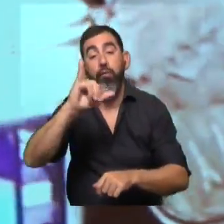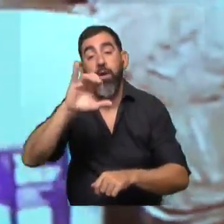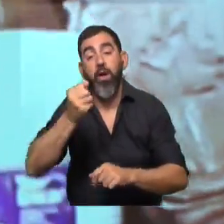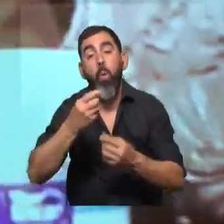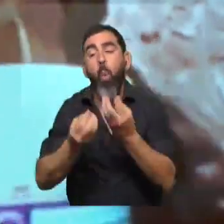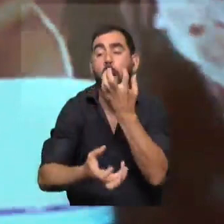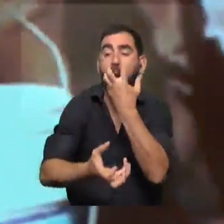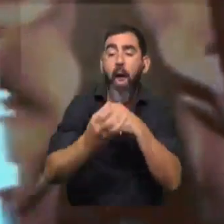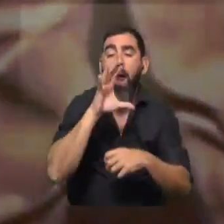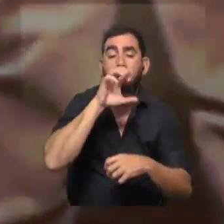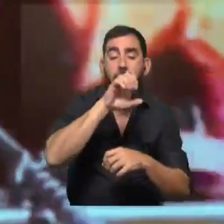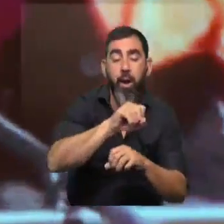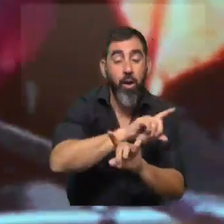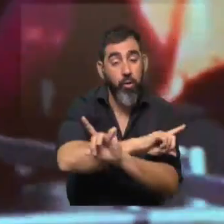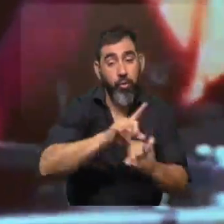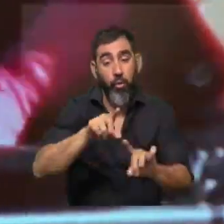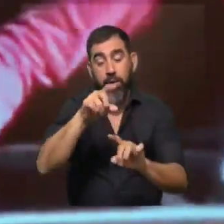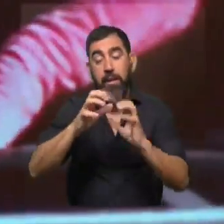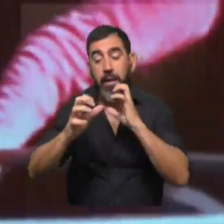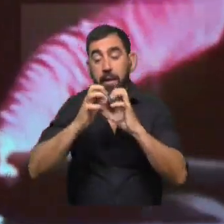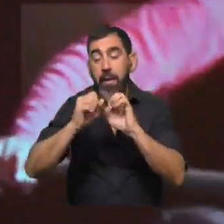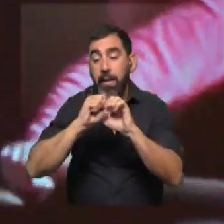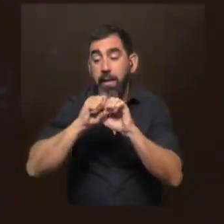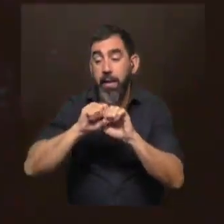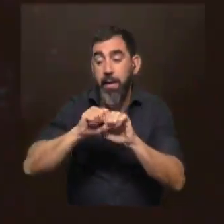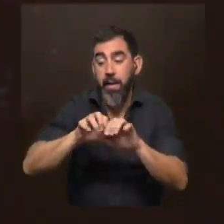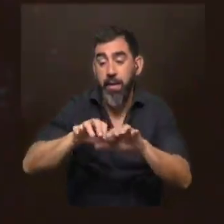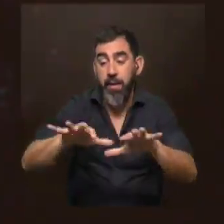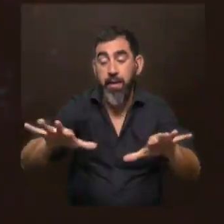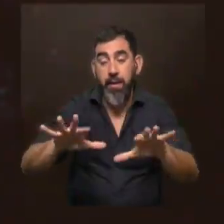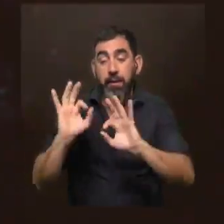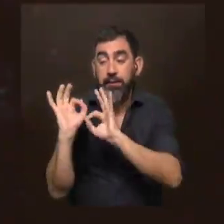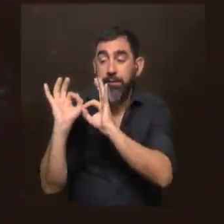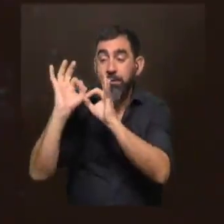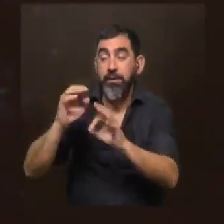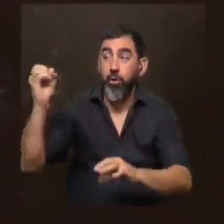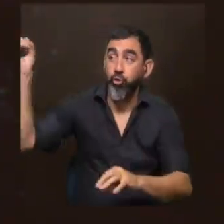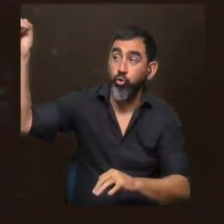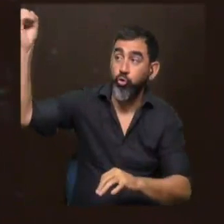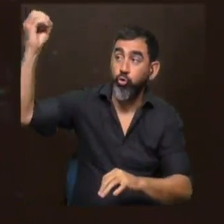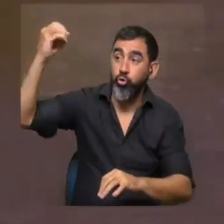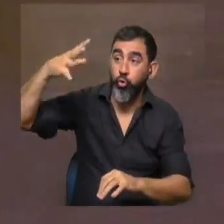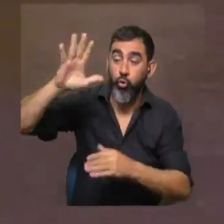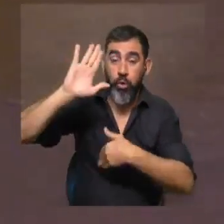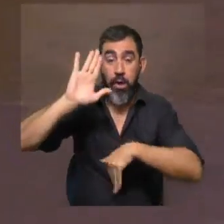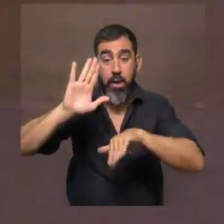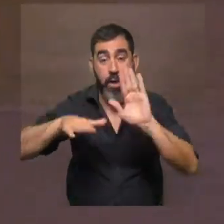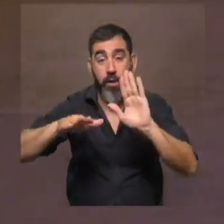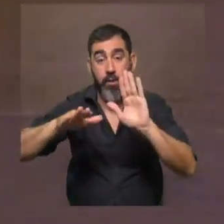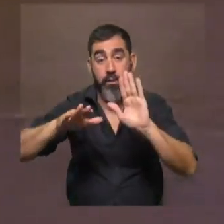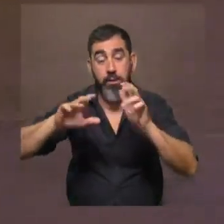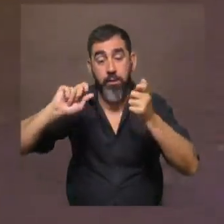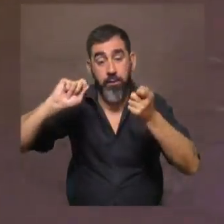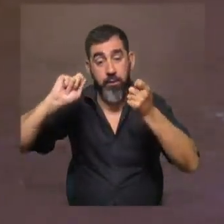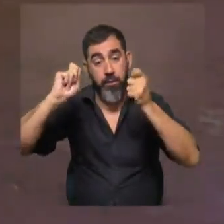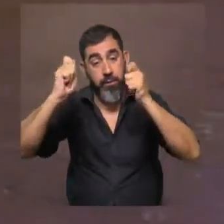qué, sino de la circulación de esa energía que ingresa básicamente como energía solar en casi todos estos casos y se va